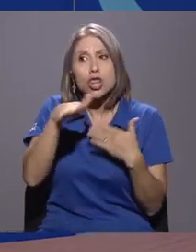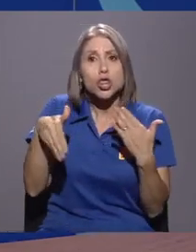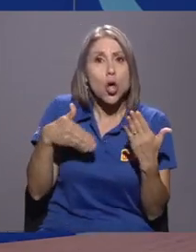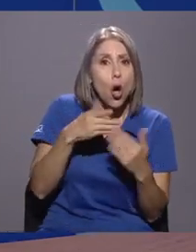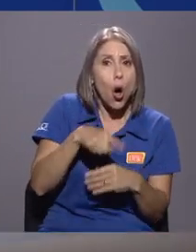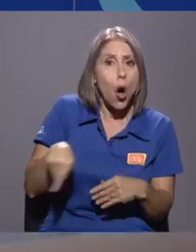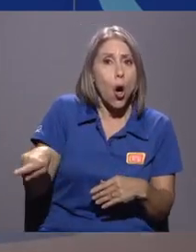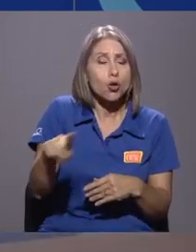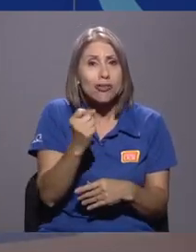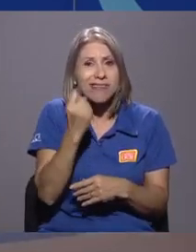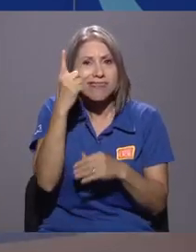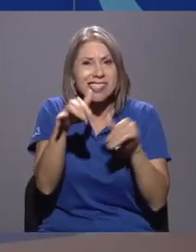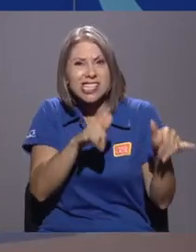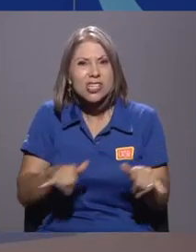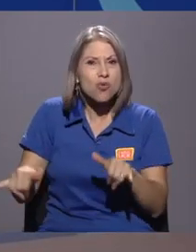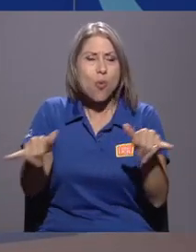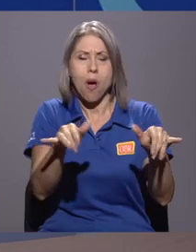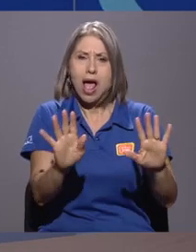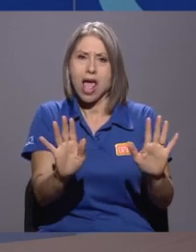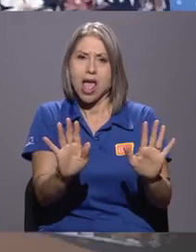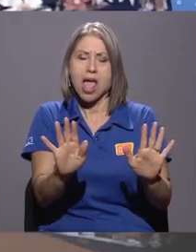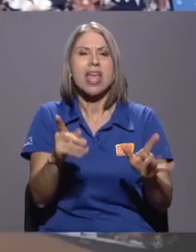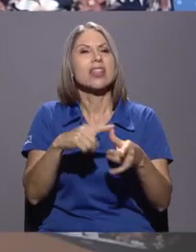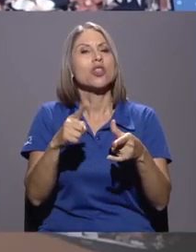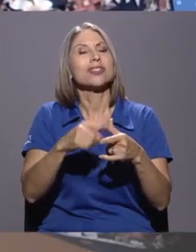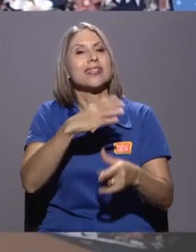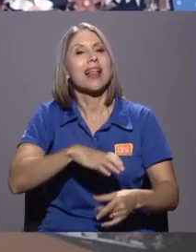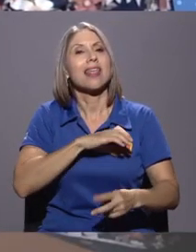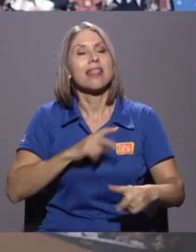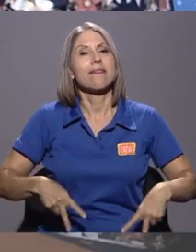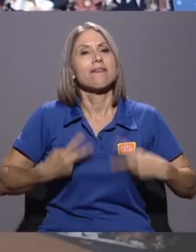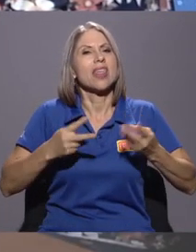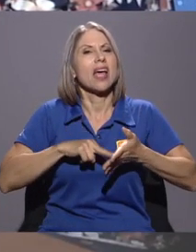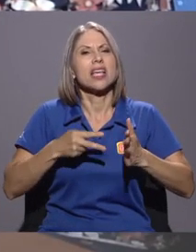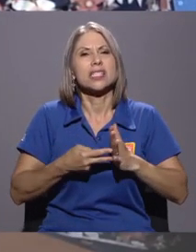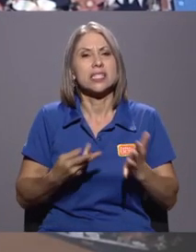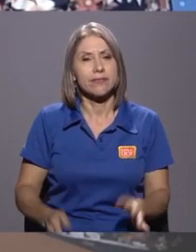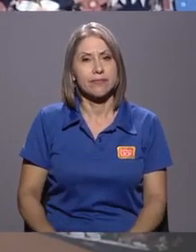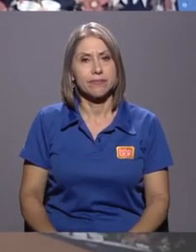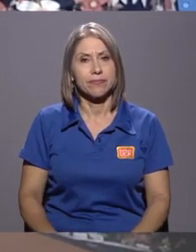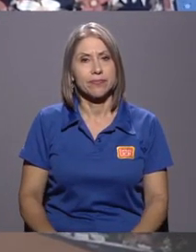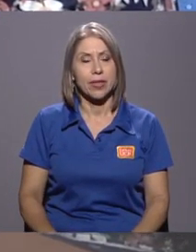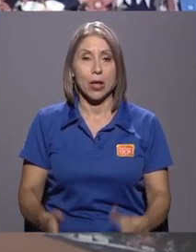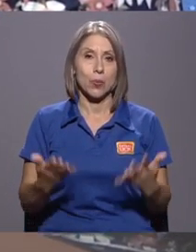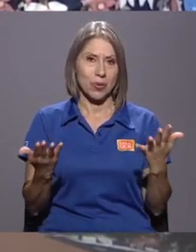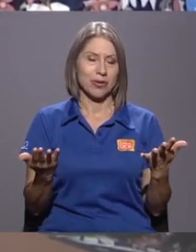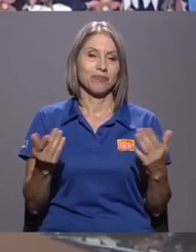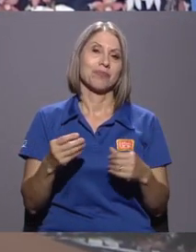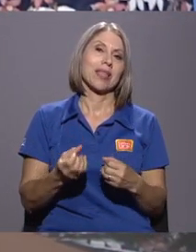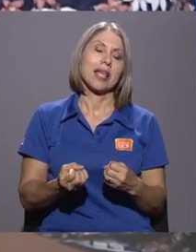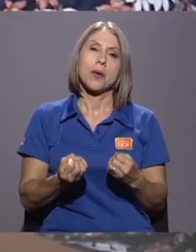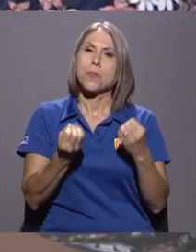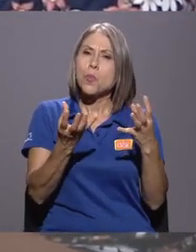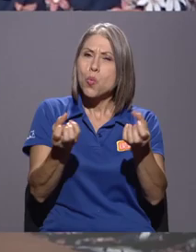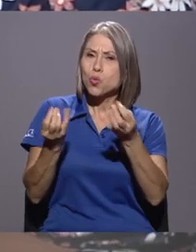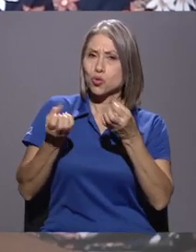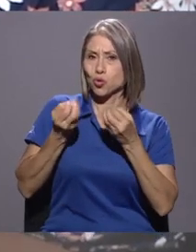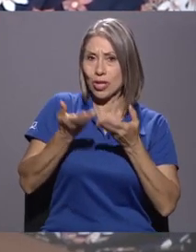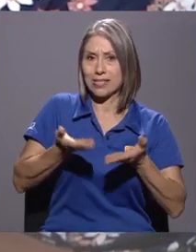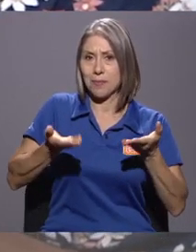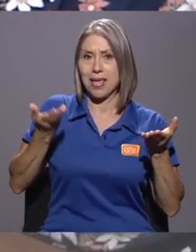premio a quien nos referimos con calidad de vida claro pues en términos nuestros e intervienen muchos muchos